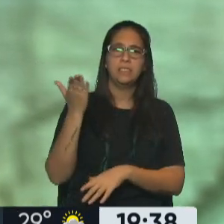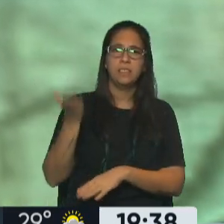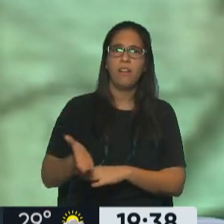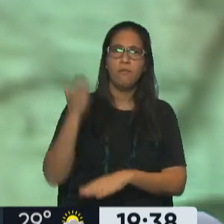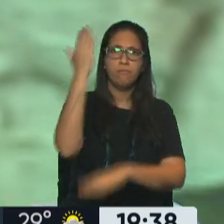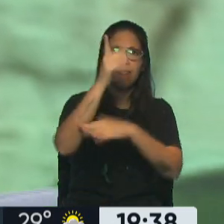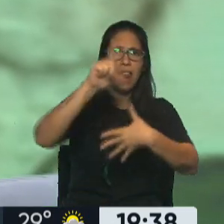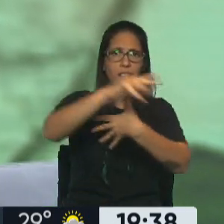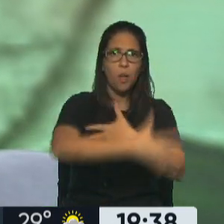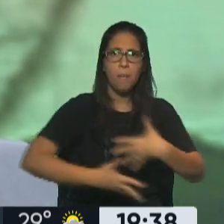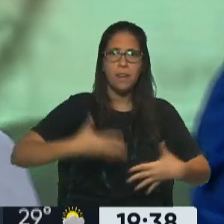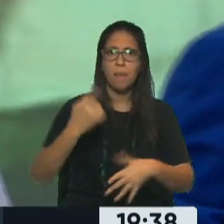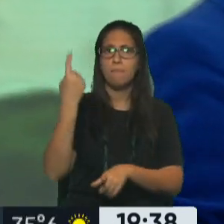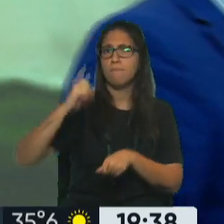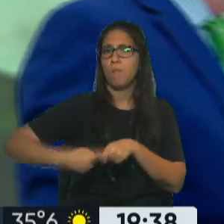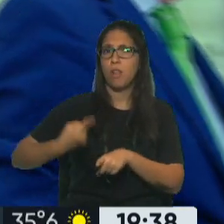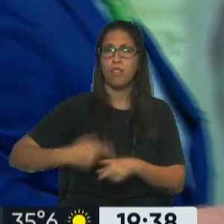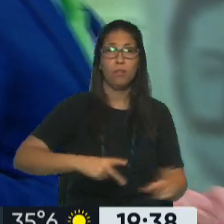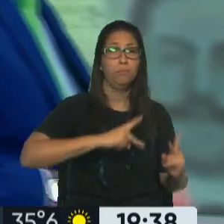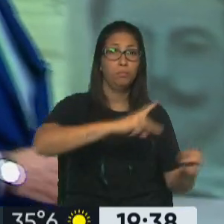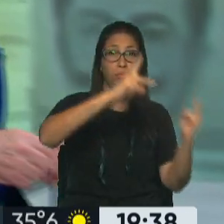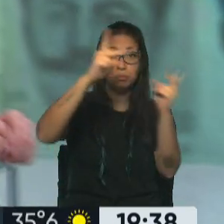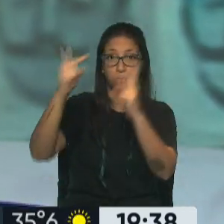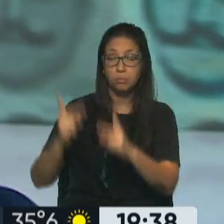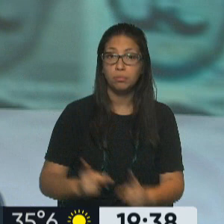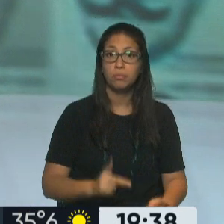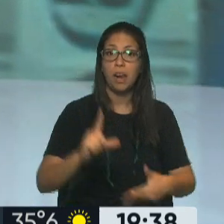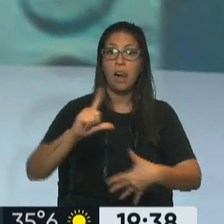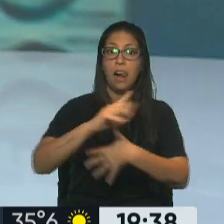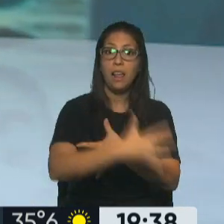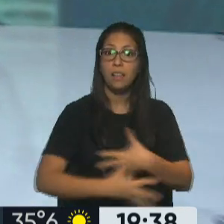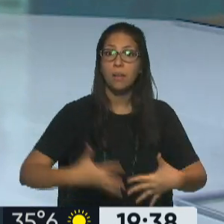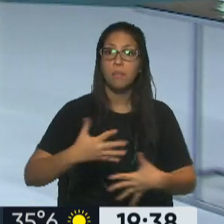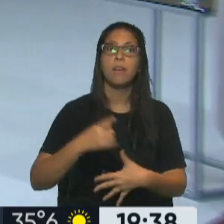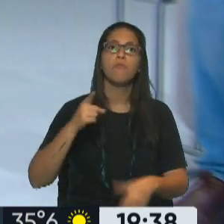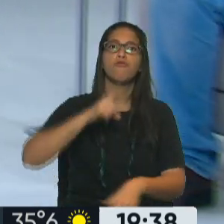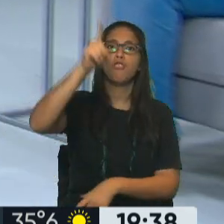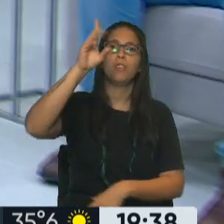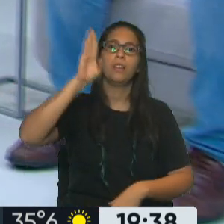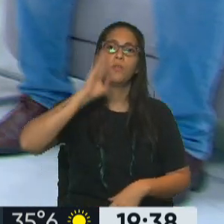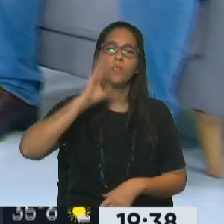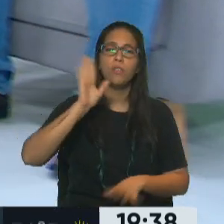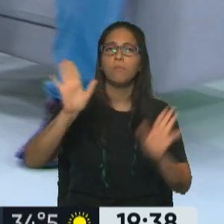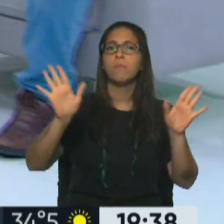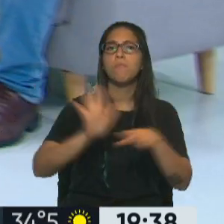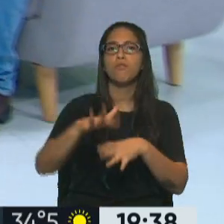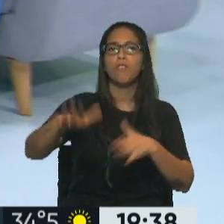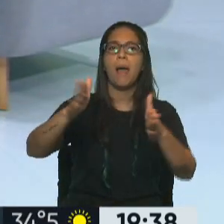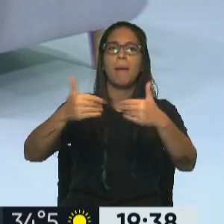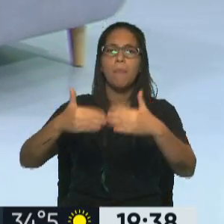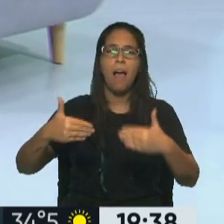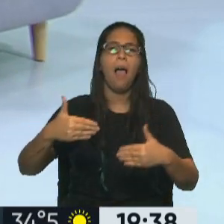es la primera el primer político que hace una gira latinoamericana combatiendo el intervencionismo norteamericano canal de Panamá invasión Am